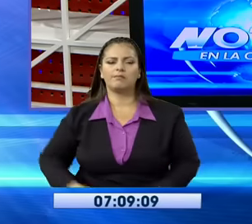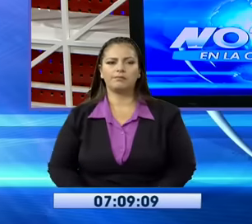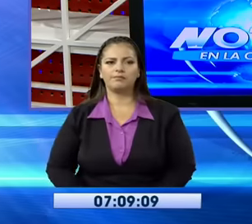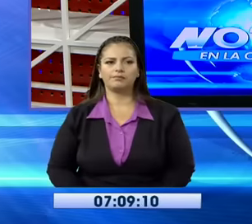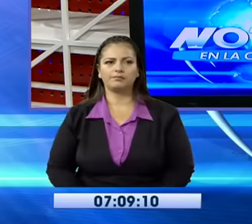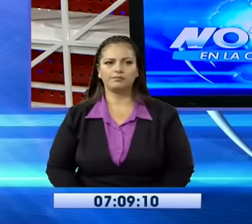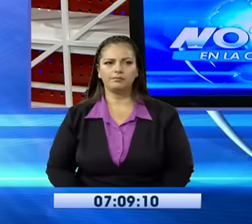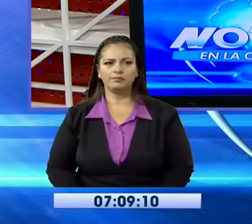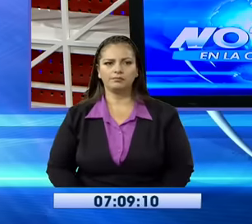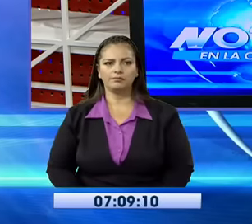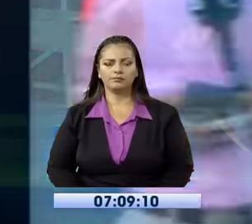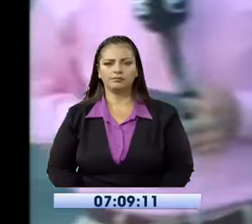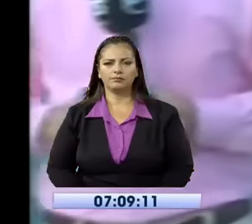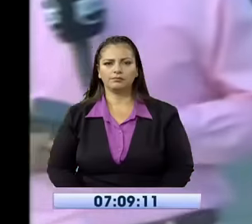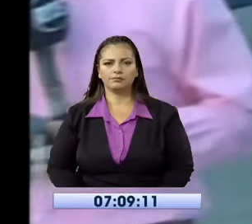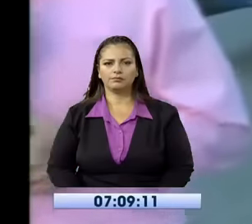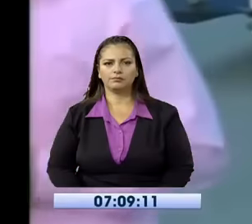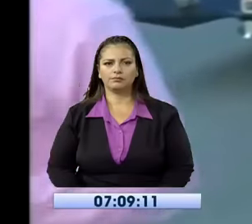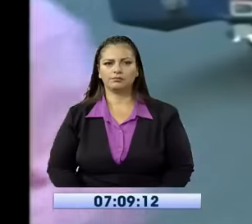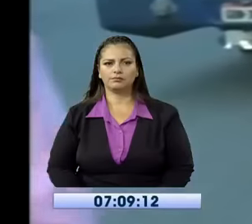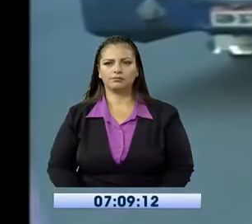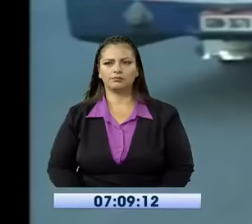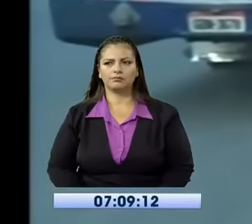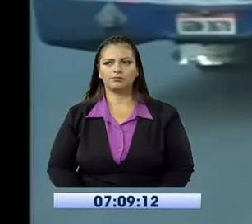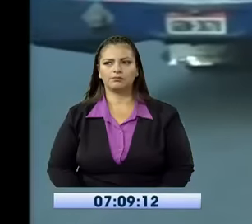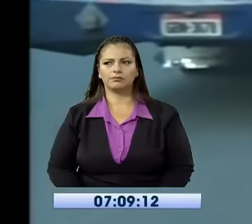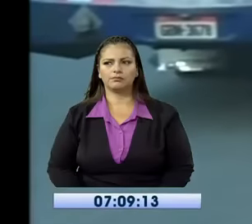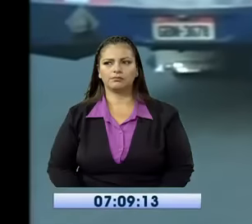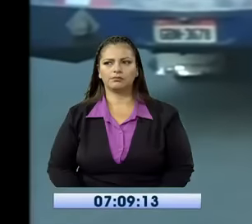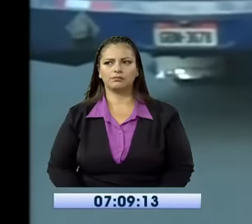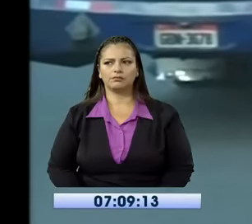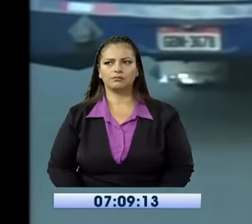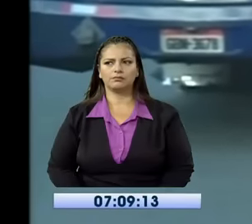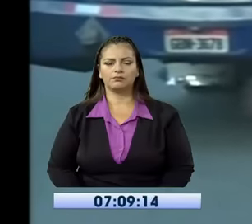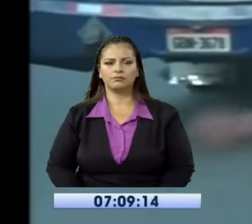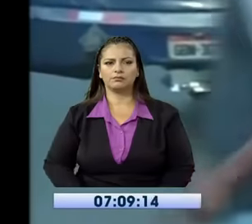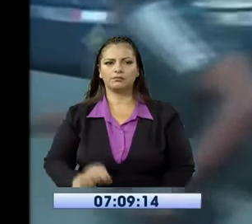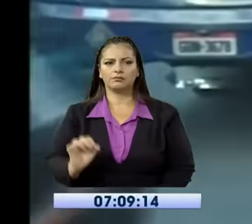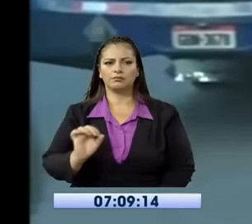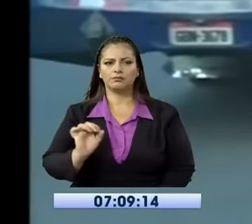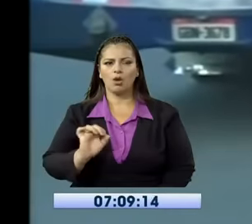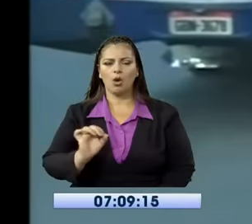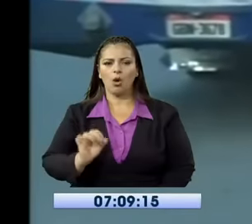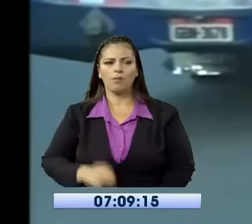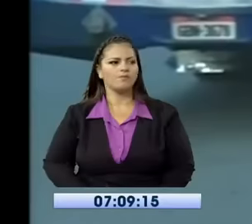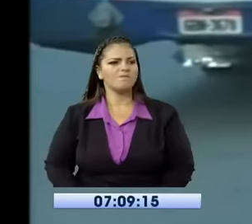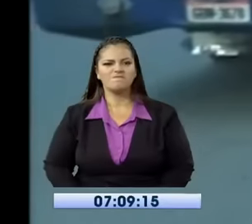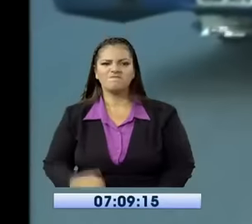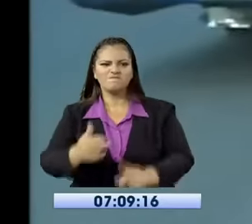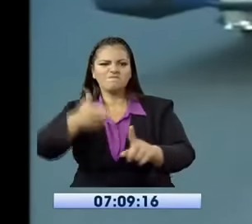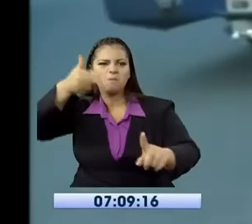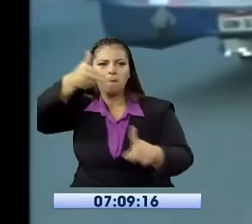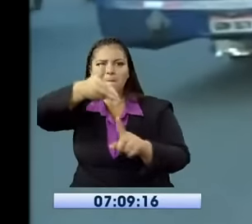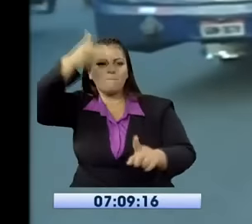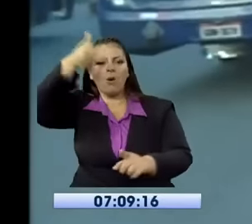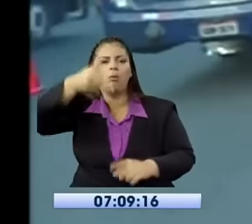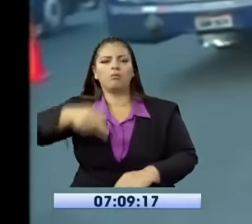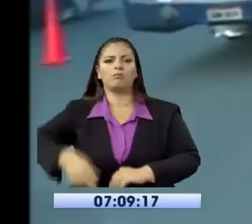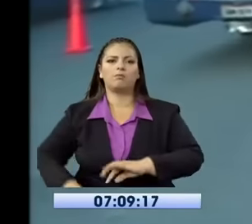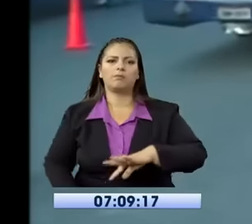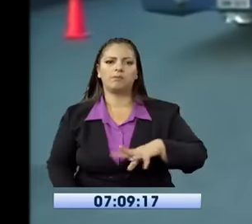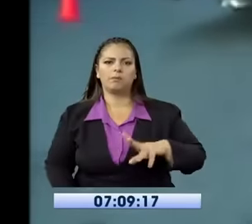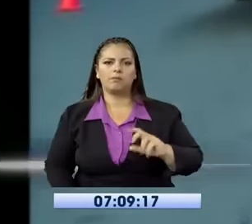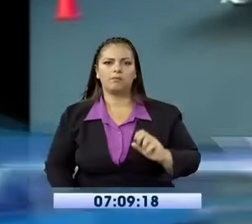casos utilizan las armas y hieren o acaban con la vida de los perjudicados